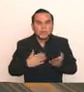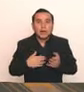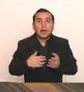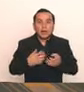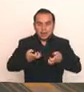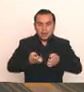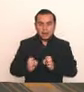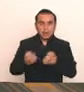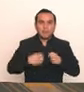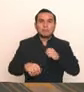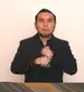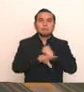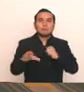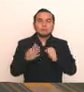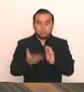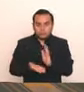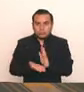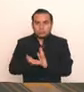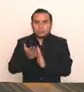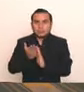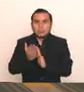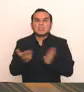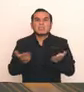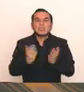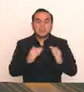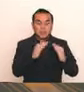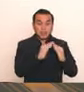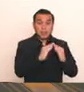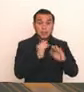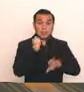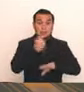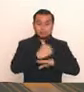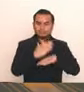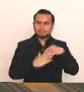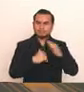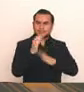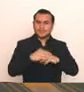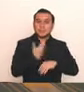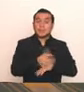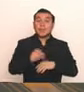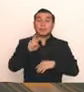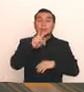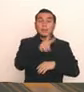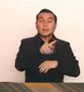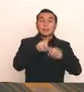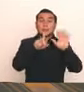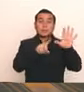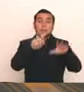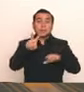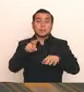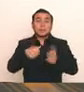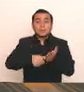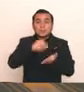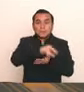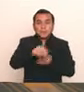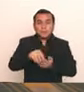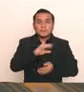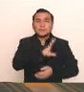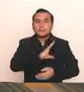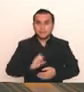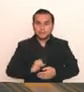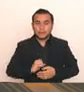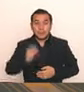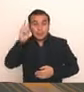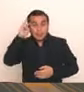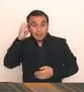para el incremento de la inversión pública a través de la construcción de vivienda infraestructura para el desarrollo local de los 262 municipios del país y